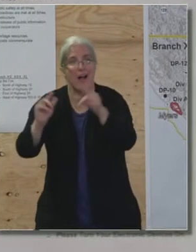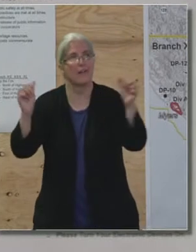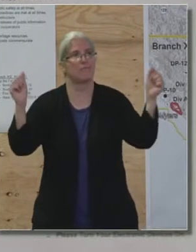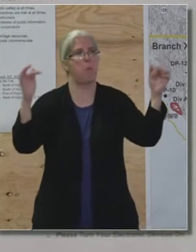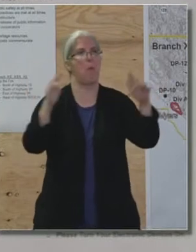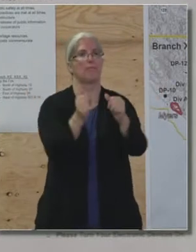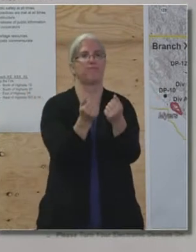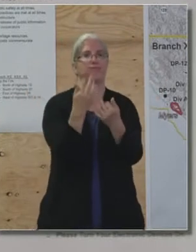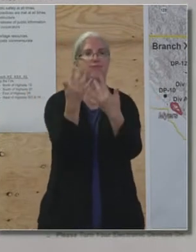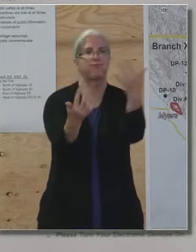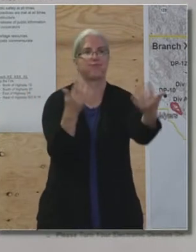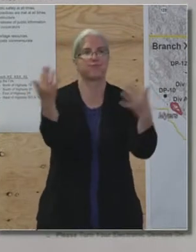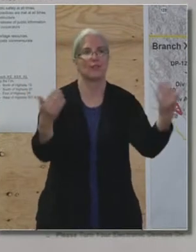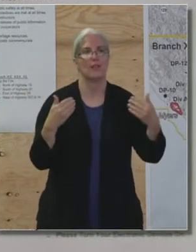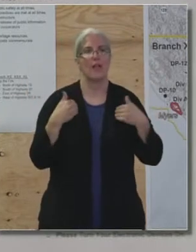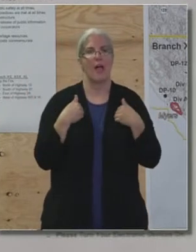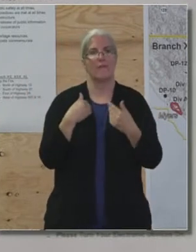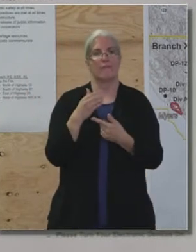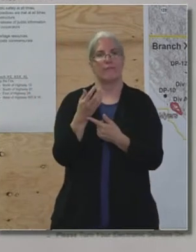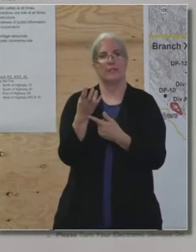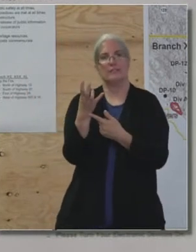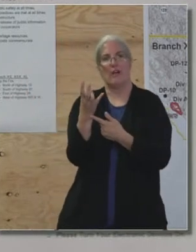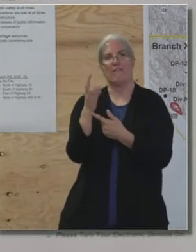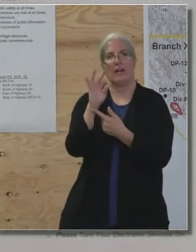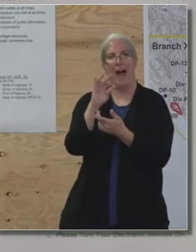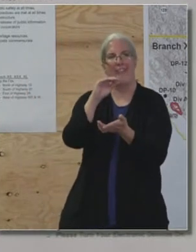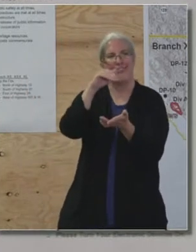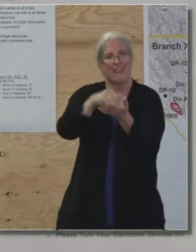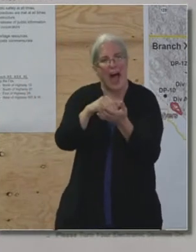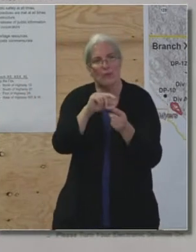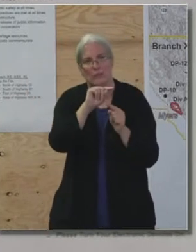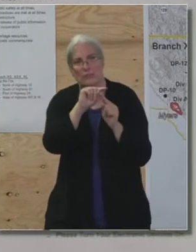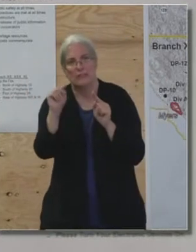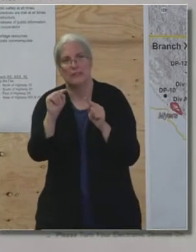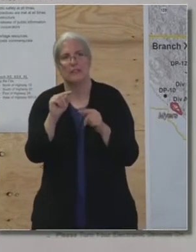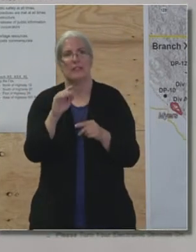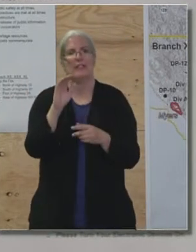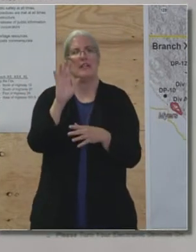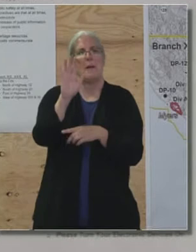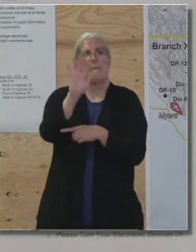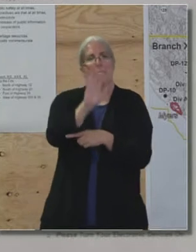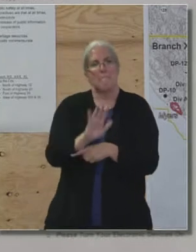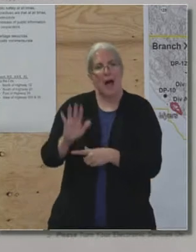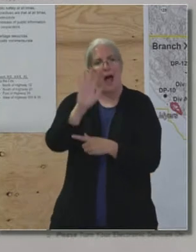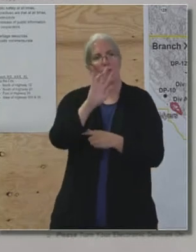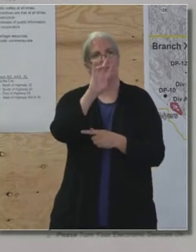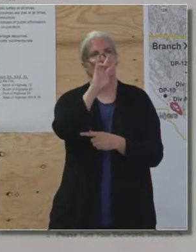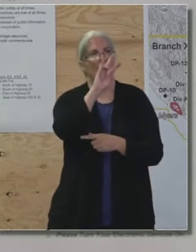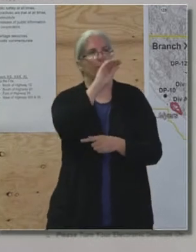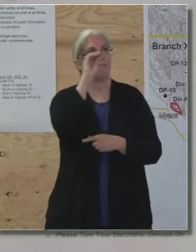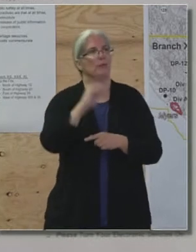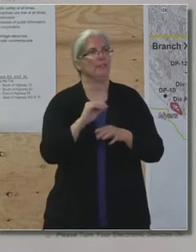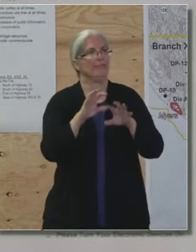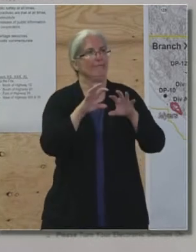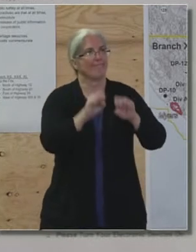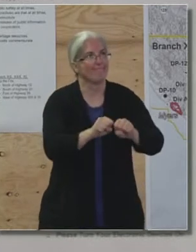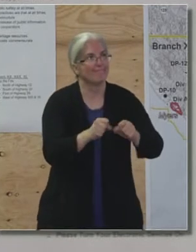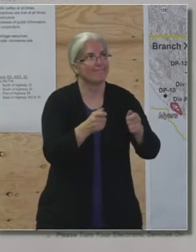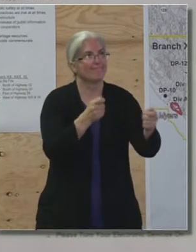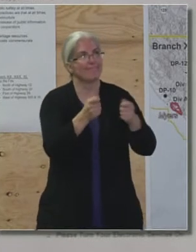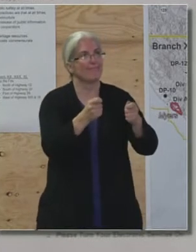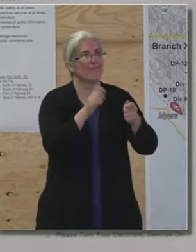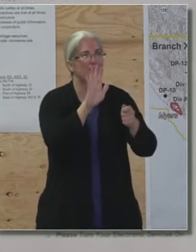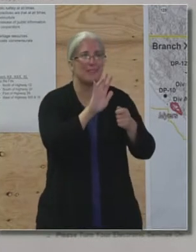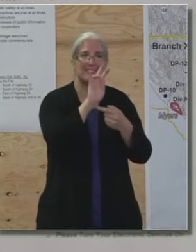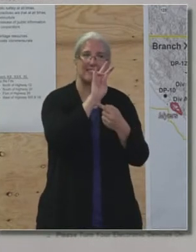194 mil 220 cuatro acres y están en algo contenidos así en la zona del este el